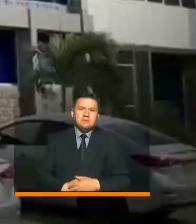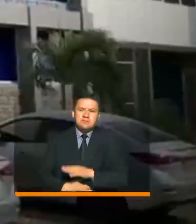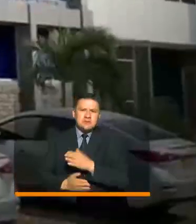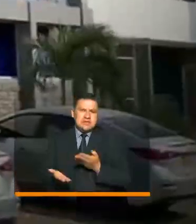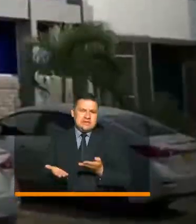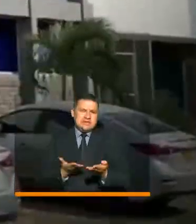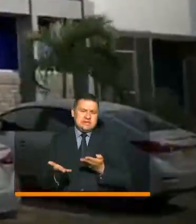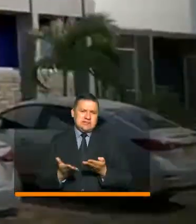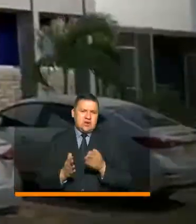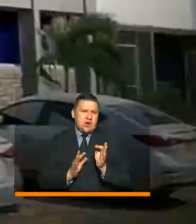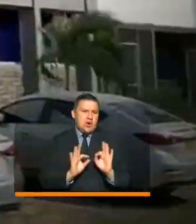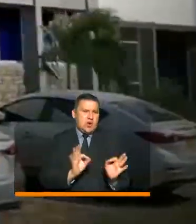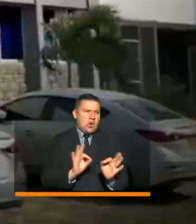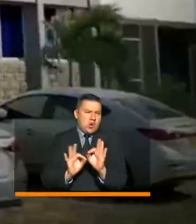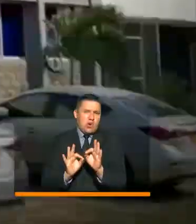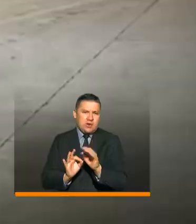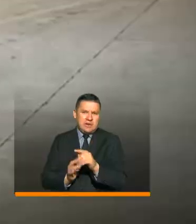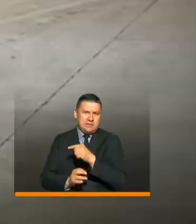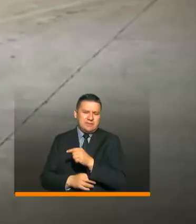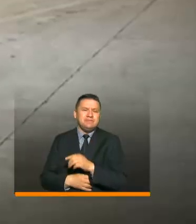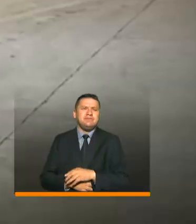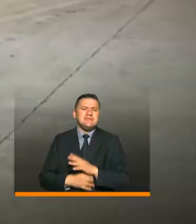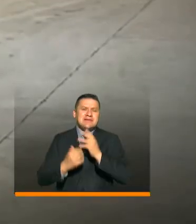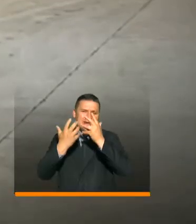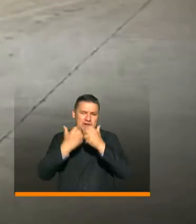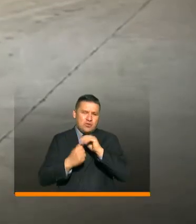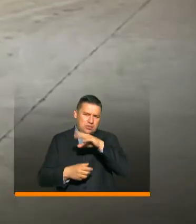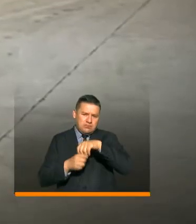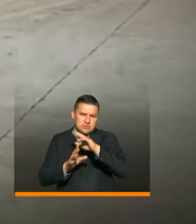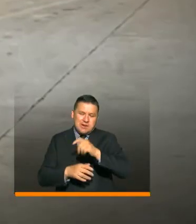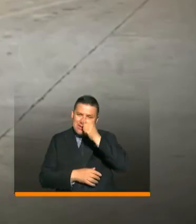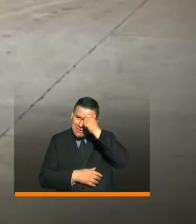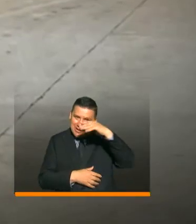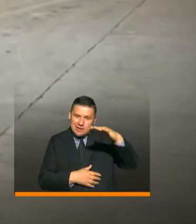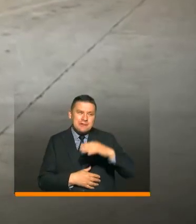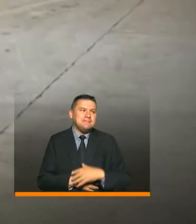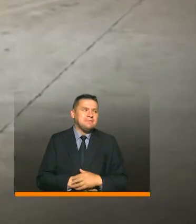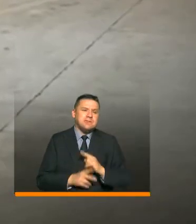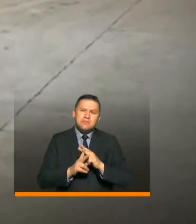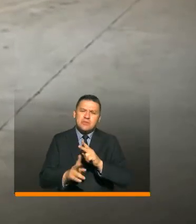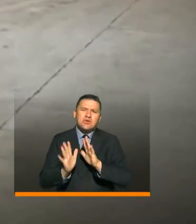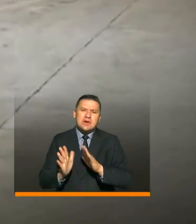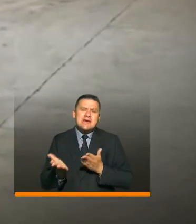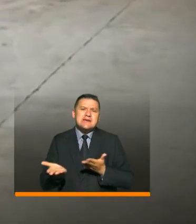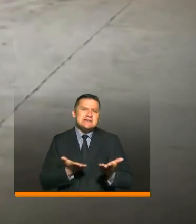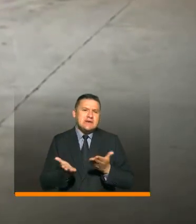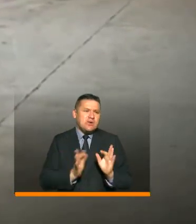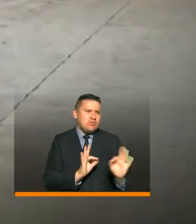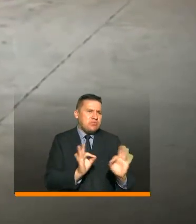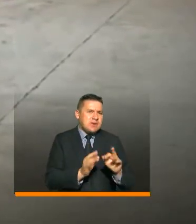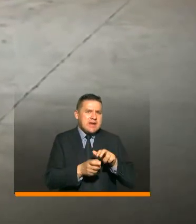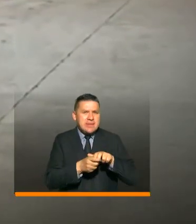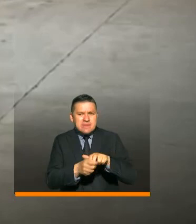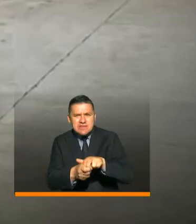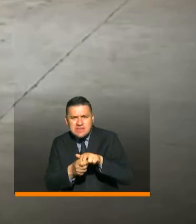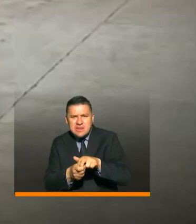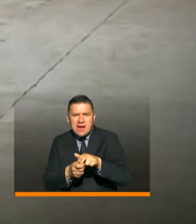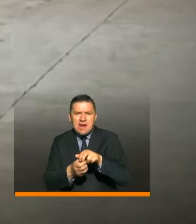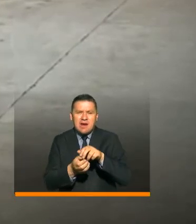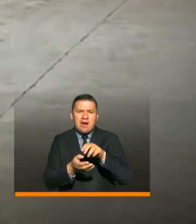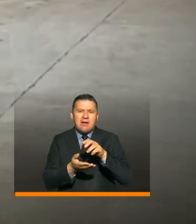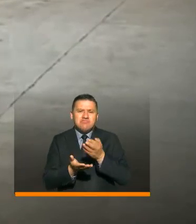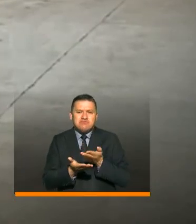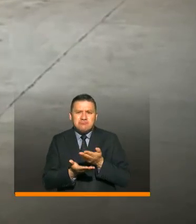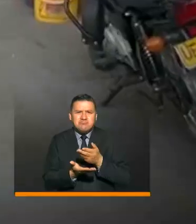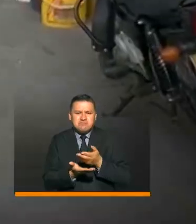Servicios Consolidados de Logística SCL es una empresa cartagenera que presta servicios de logística, transporte, manejo de carga